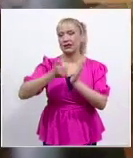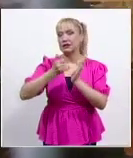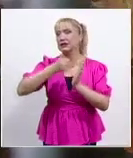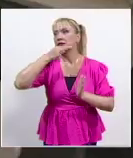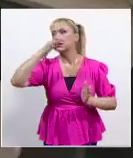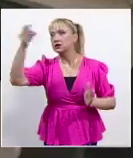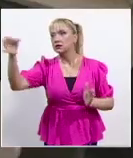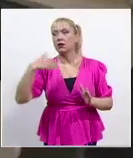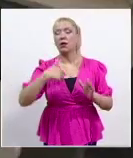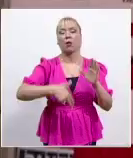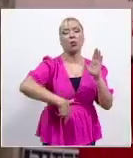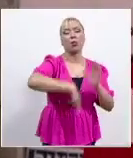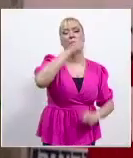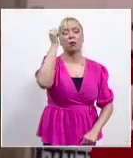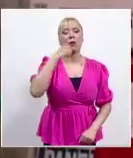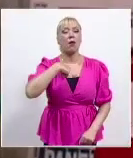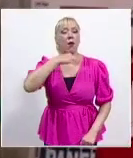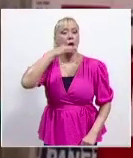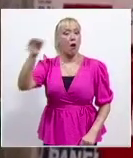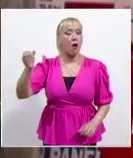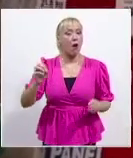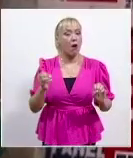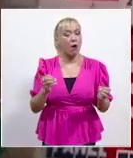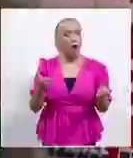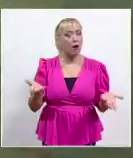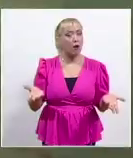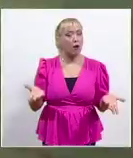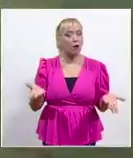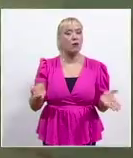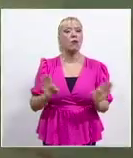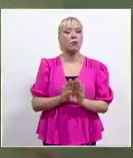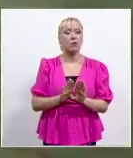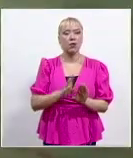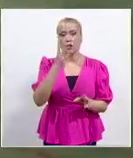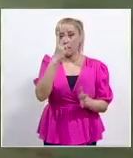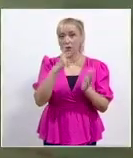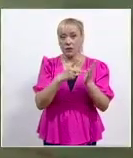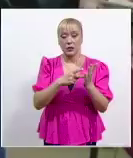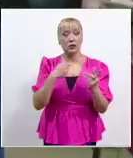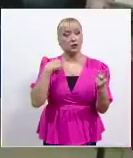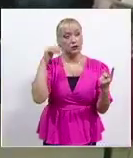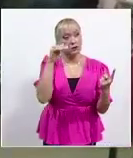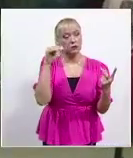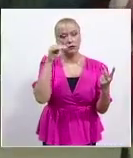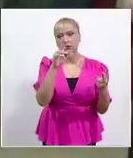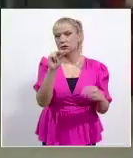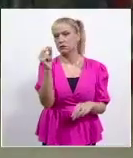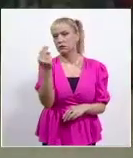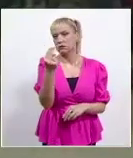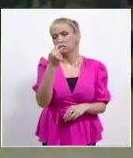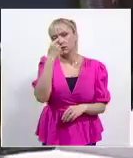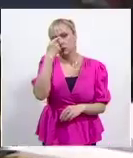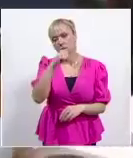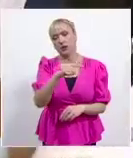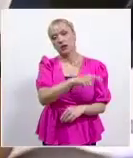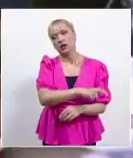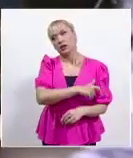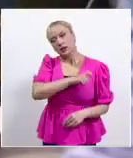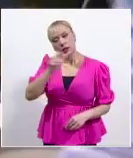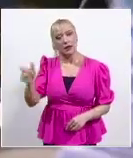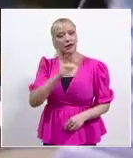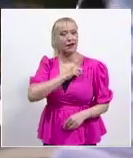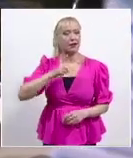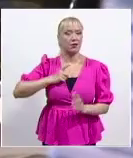veces consecutivas dentro de un año para poder suspender el plazo de prescripción del crédito fiscal, como sí sucede cuando la